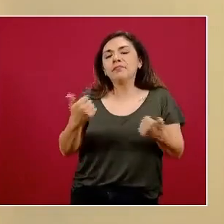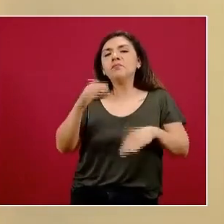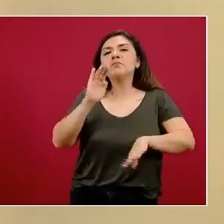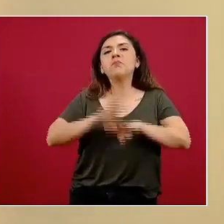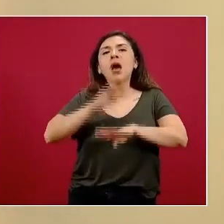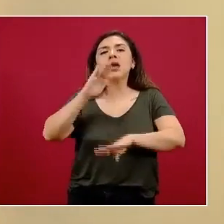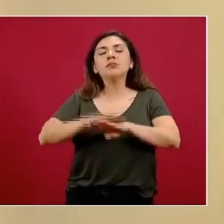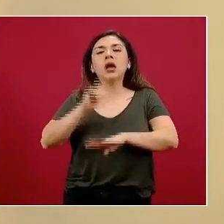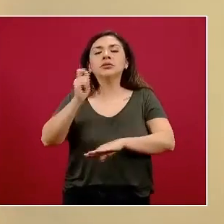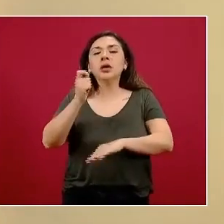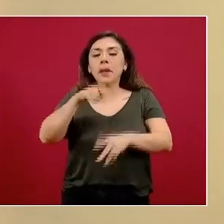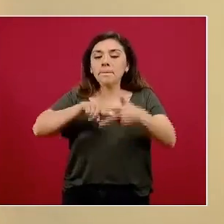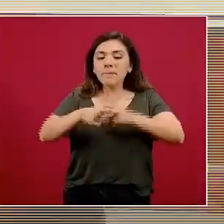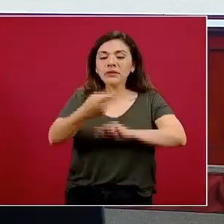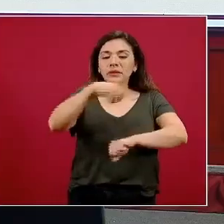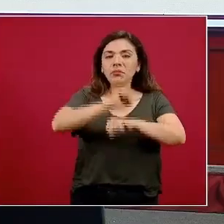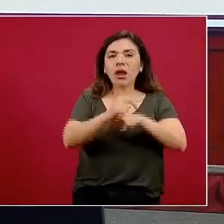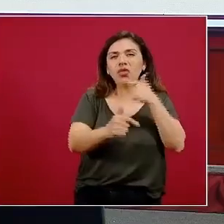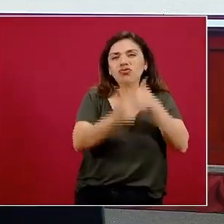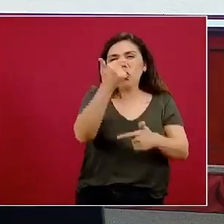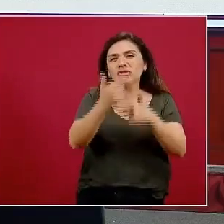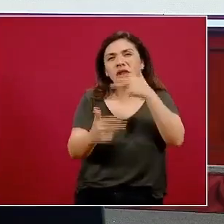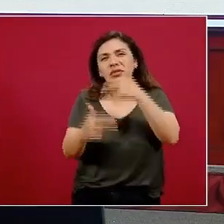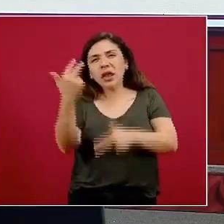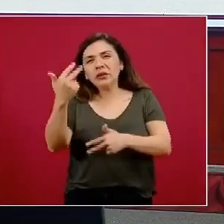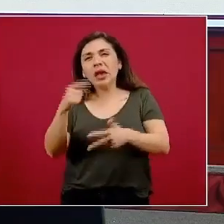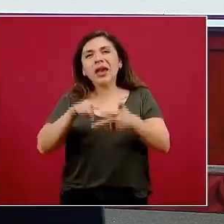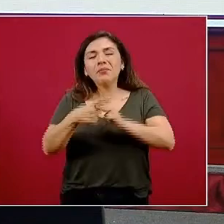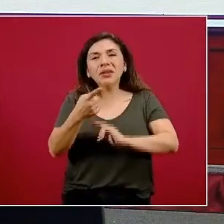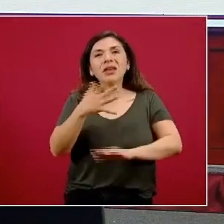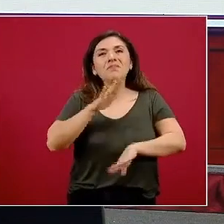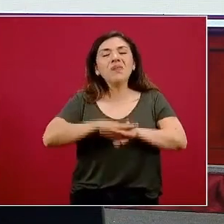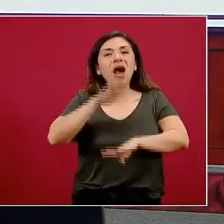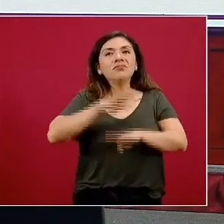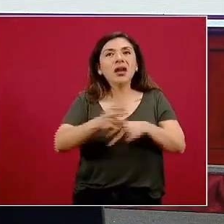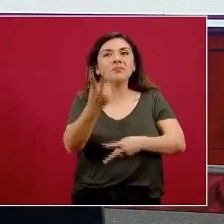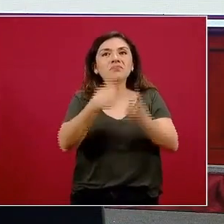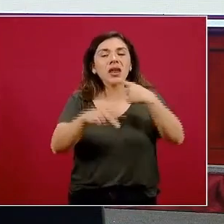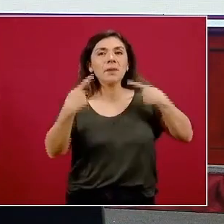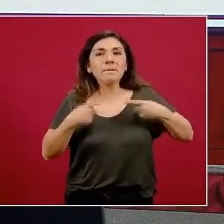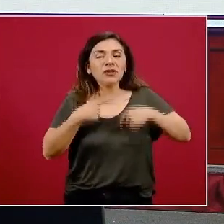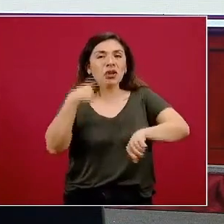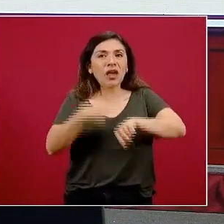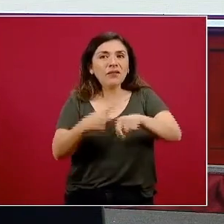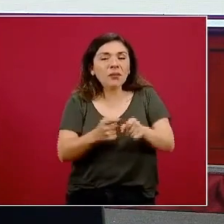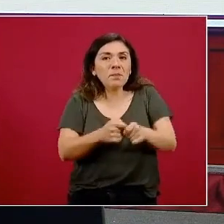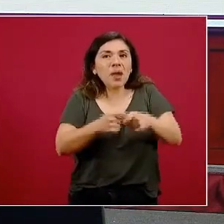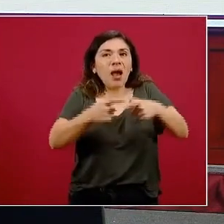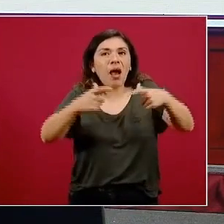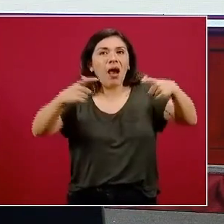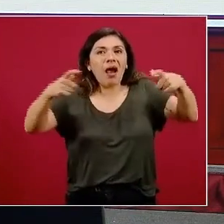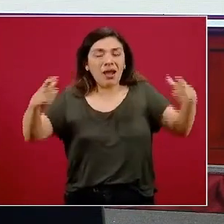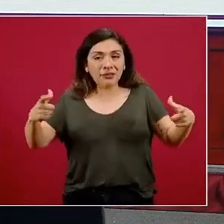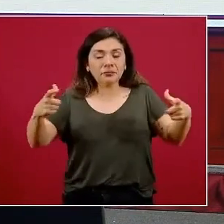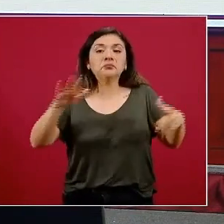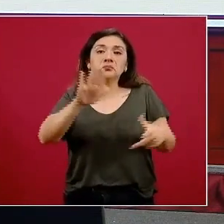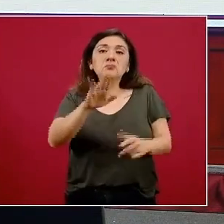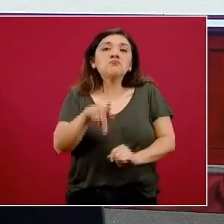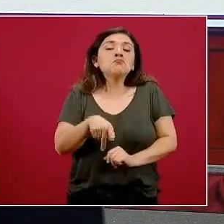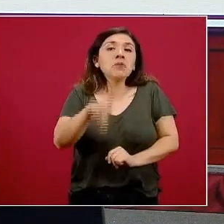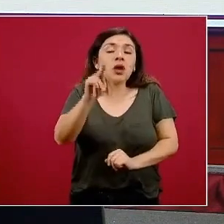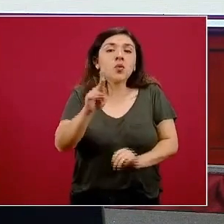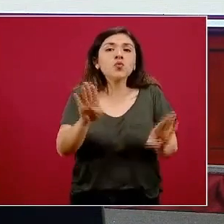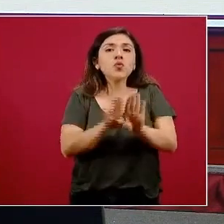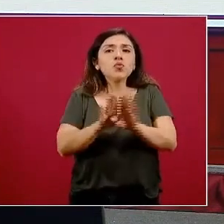incremento de estas desde la semana 12-13, cuando empezó precisamente el incremento de la epidemia. Sin embargo,